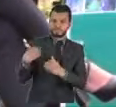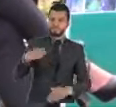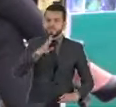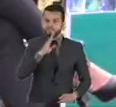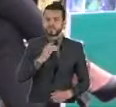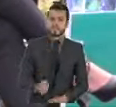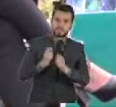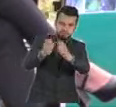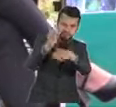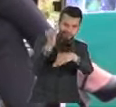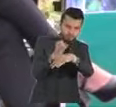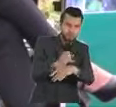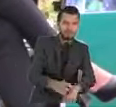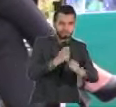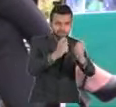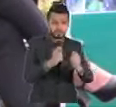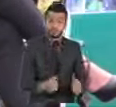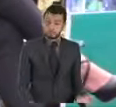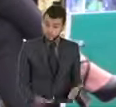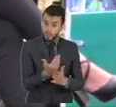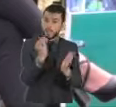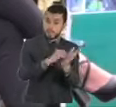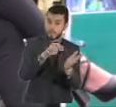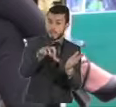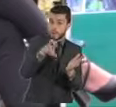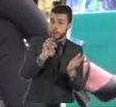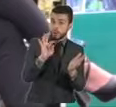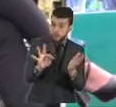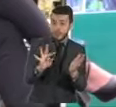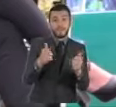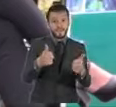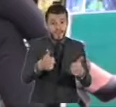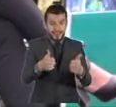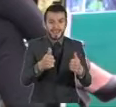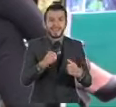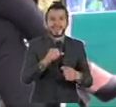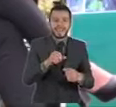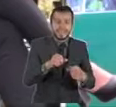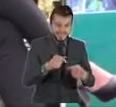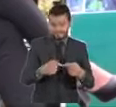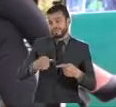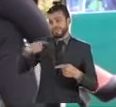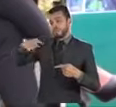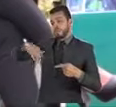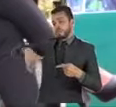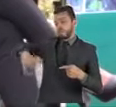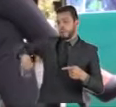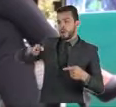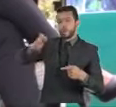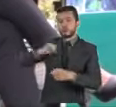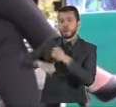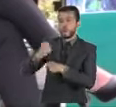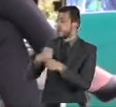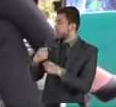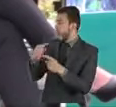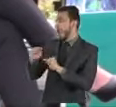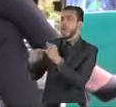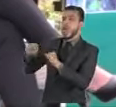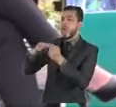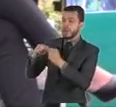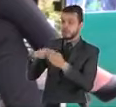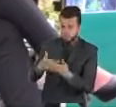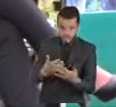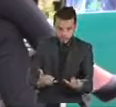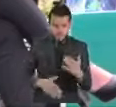Así que esa va a ser otra innovación de nuestro POT. No solamente nos vamos a poner de acuerdo en 8 años de retraso, en una visión, una grilla y un